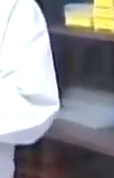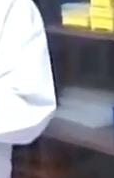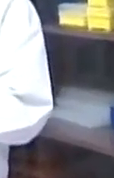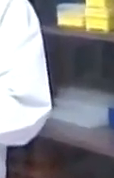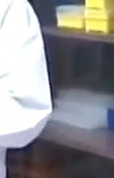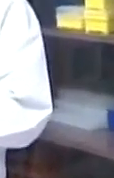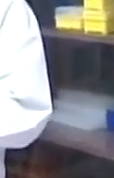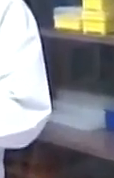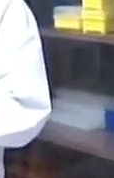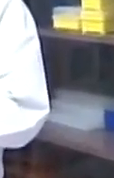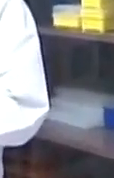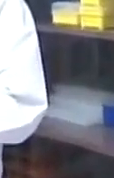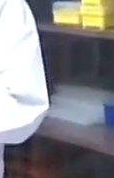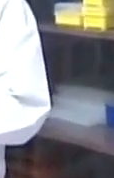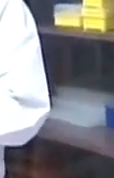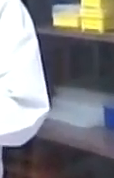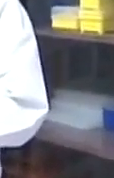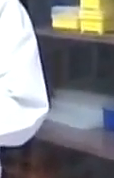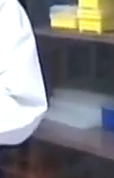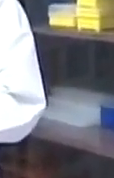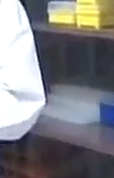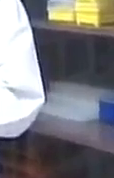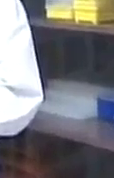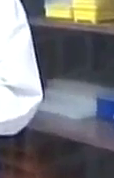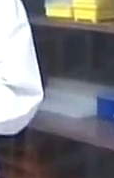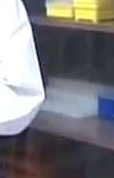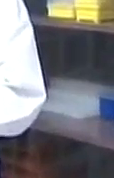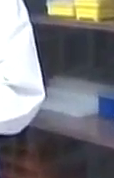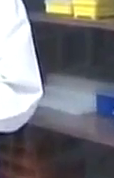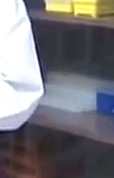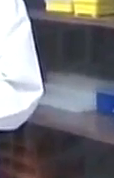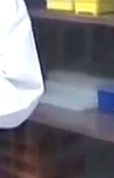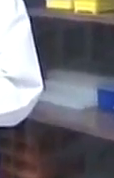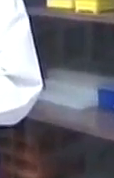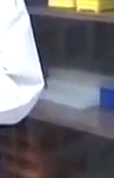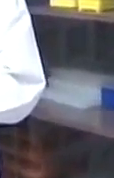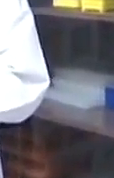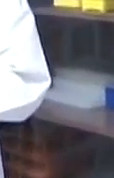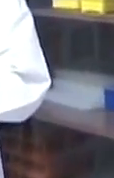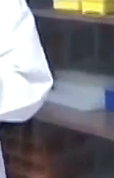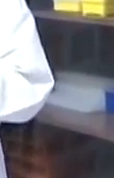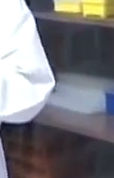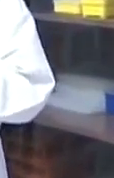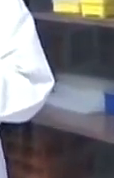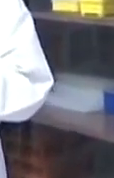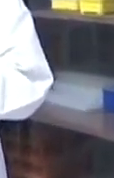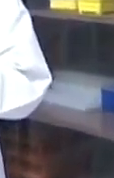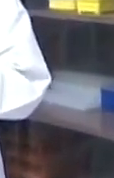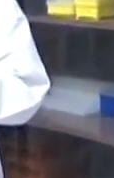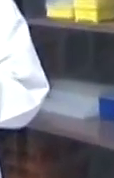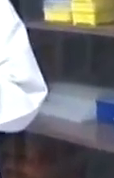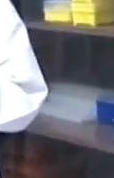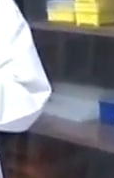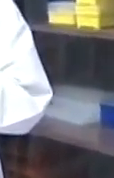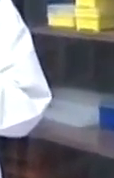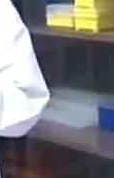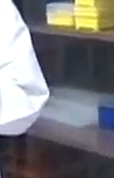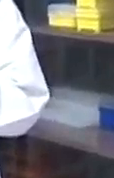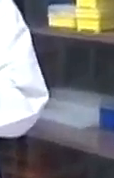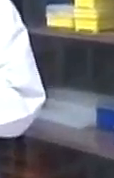Cardier que yo conocí en mi vida fue cuando yo trabajé en Metrobús. El negro Cardier medía 2 metros,